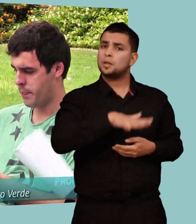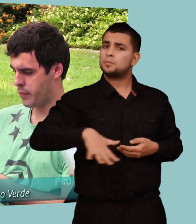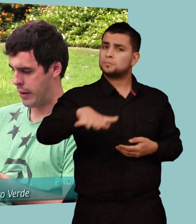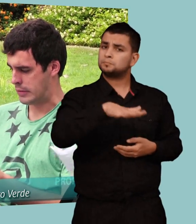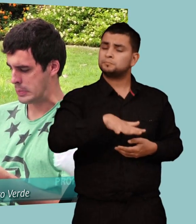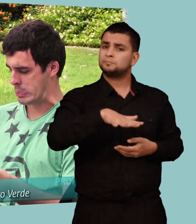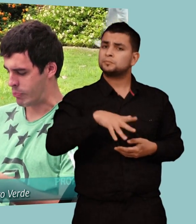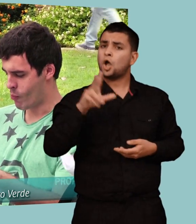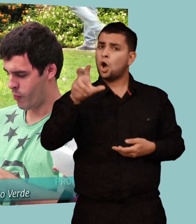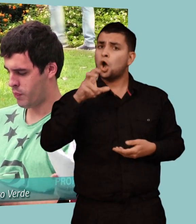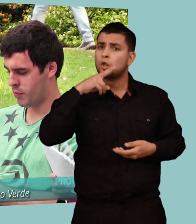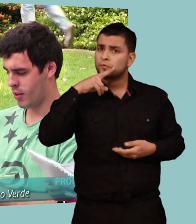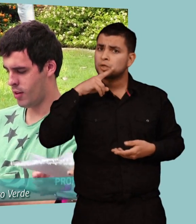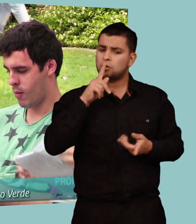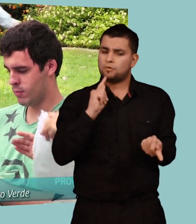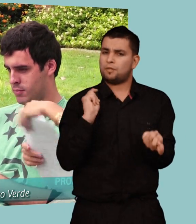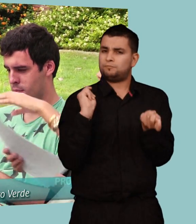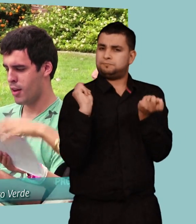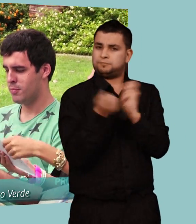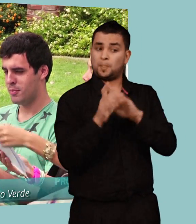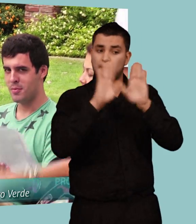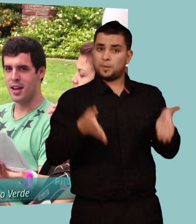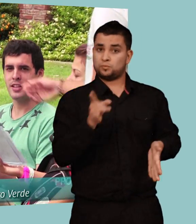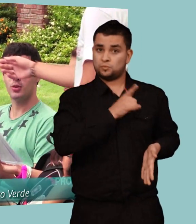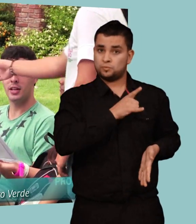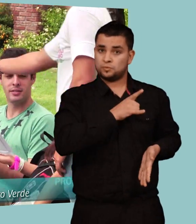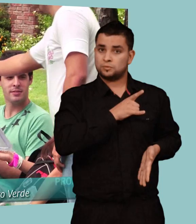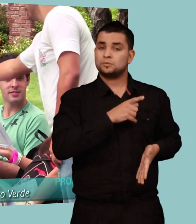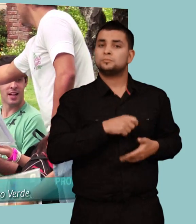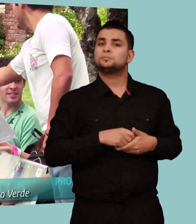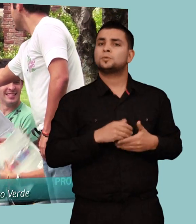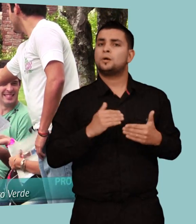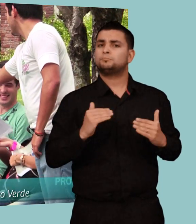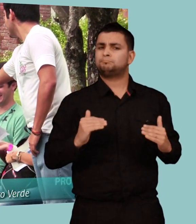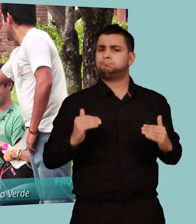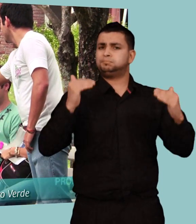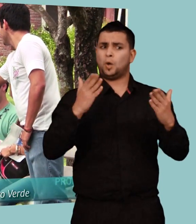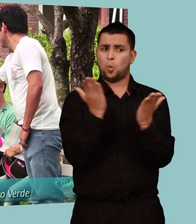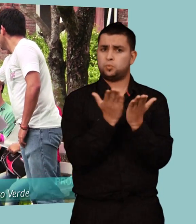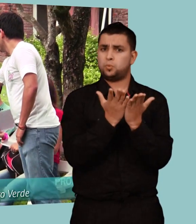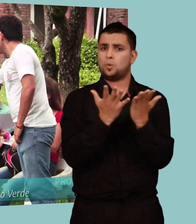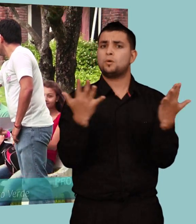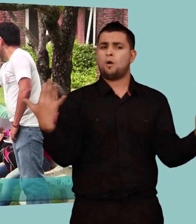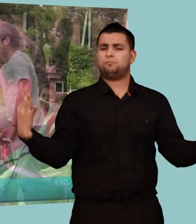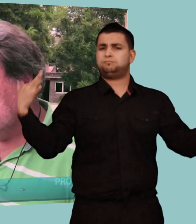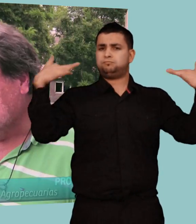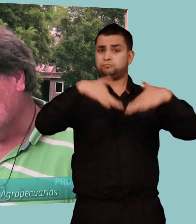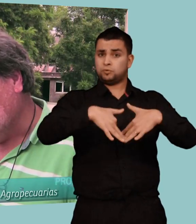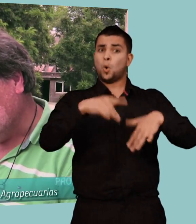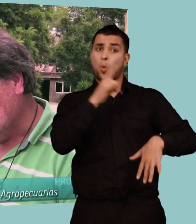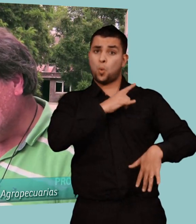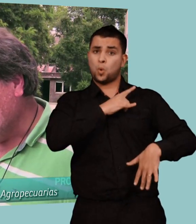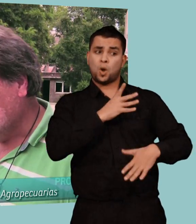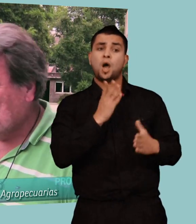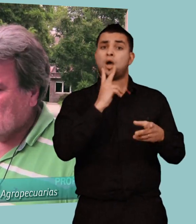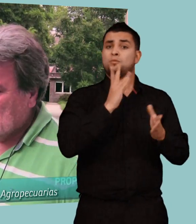Oro Verde se ha transformado en una verdadera ciudad universitaria. Hay una altísima proporción de estudiantes universitarios y de